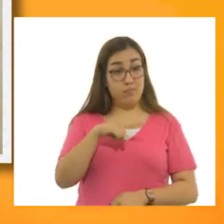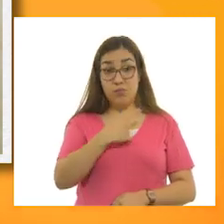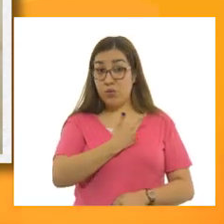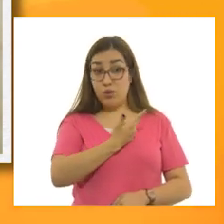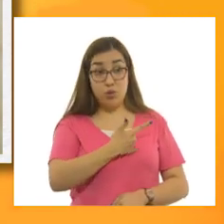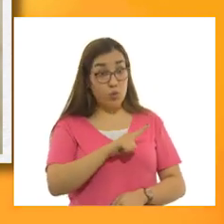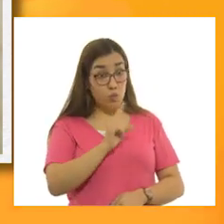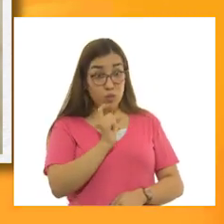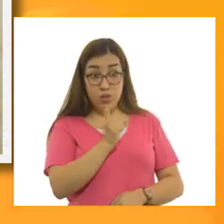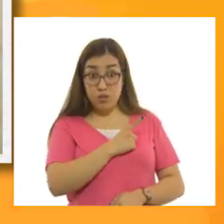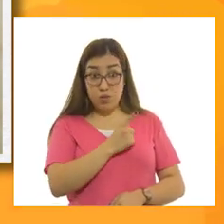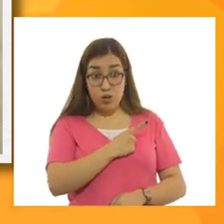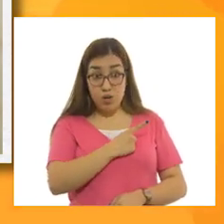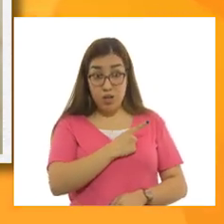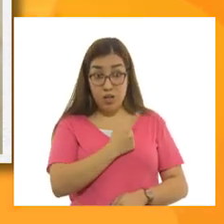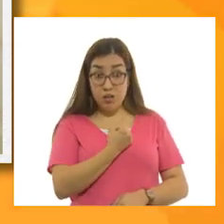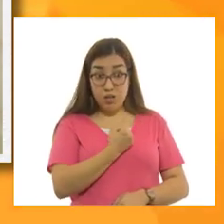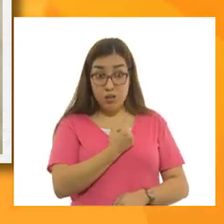hija